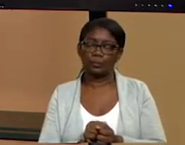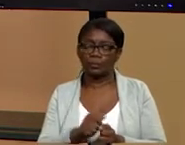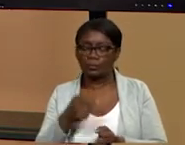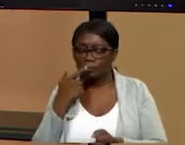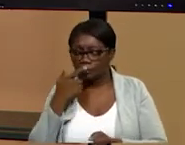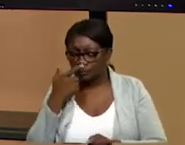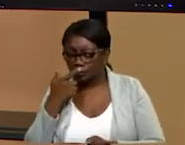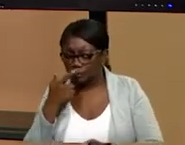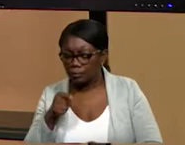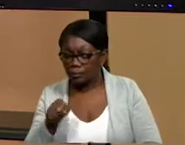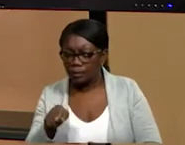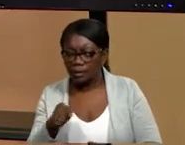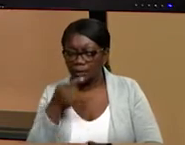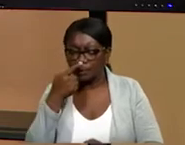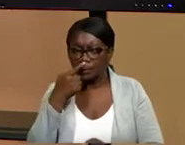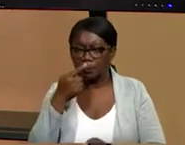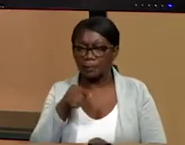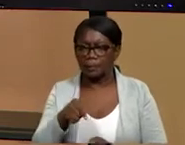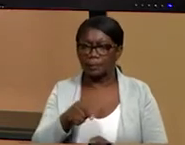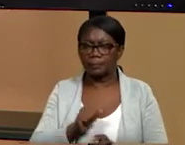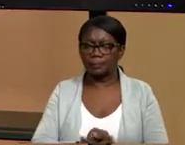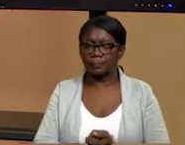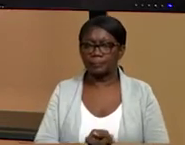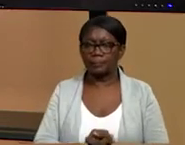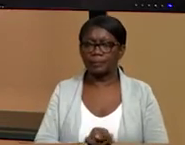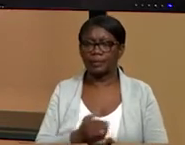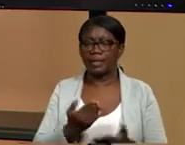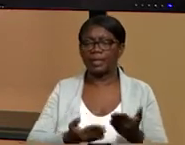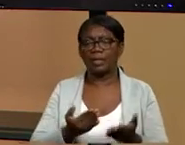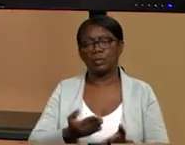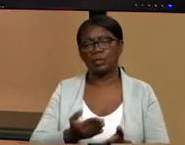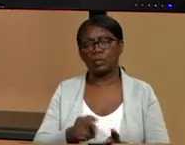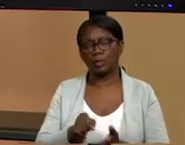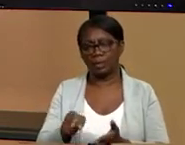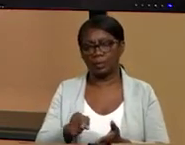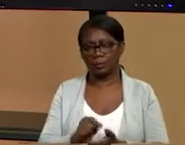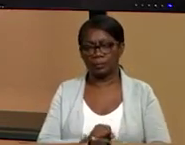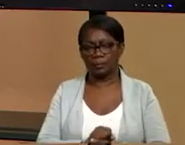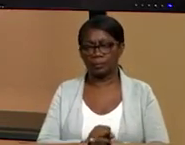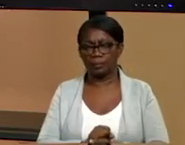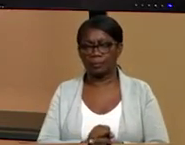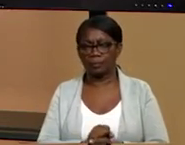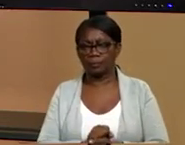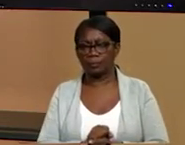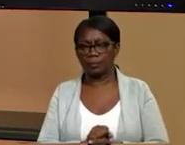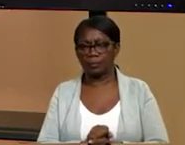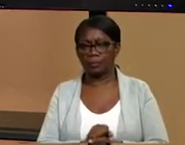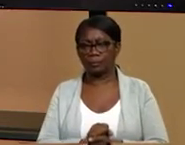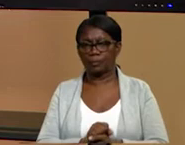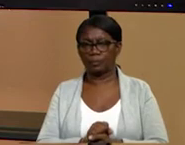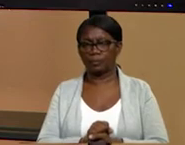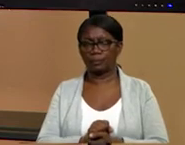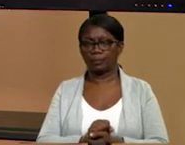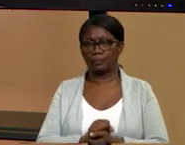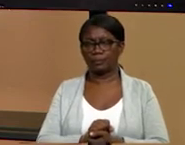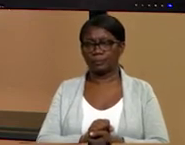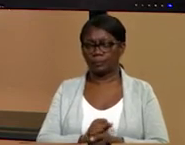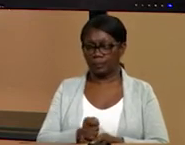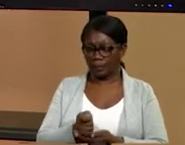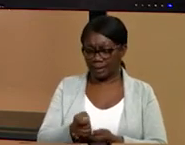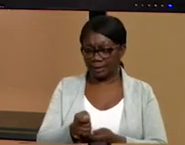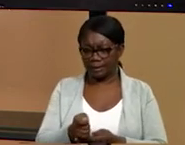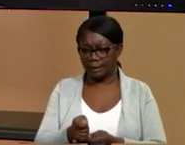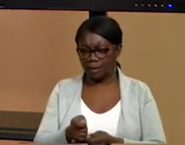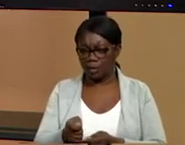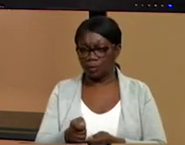olfato es bueno, ¿verdad?, porque hay dispositivos que aparentan, cuando uno le coloca tensión,